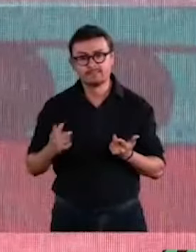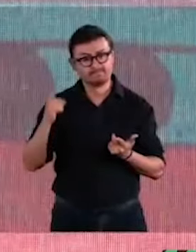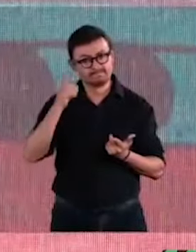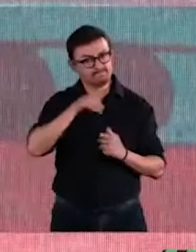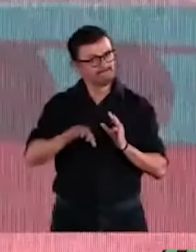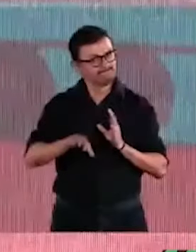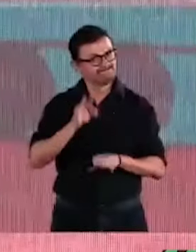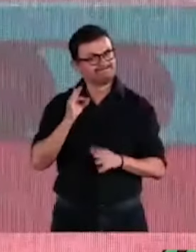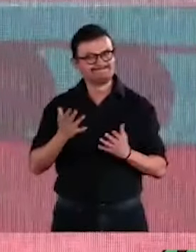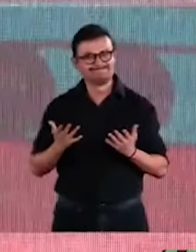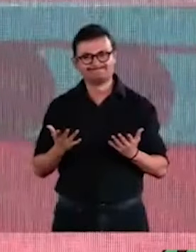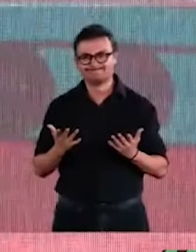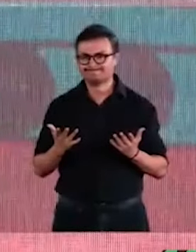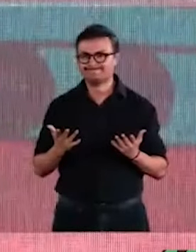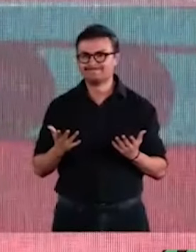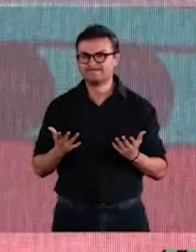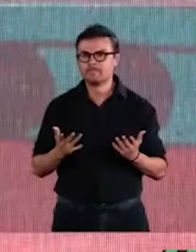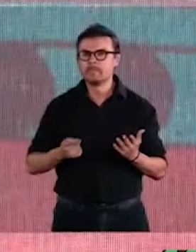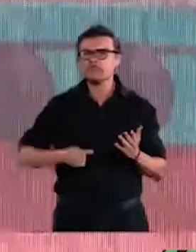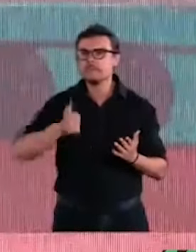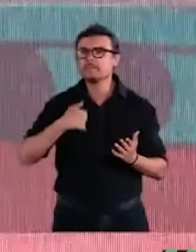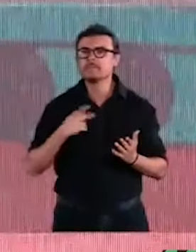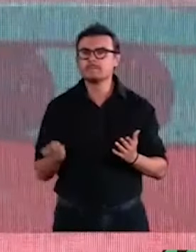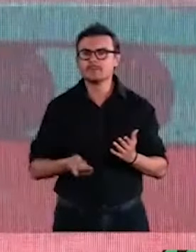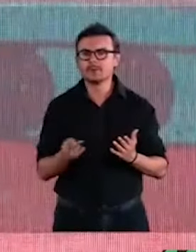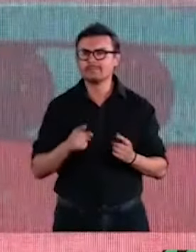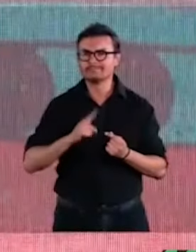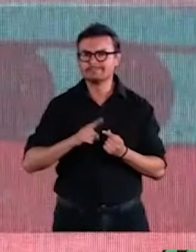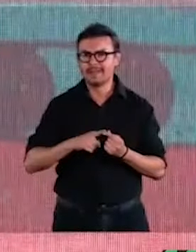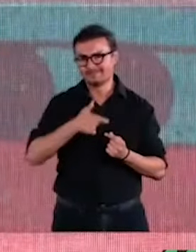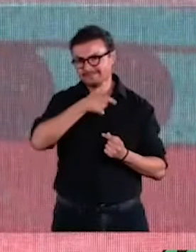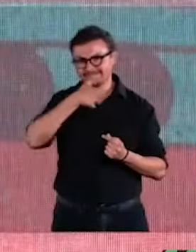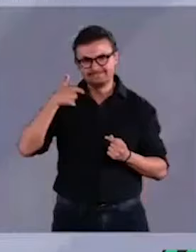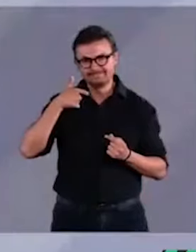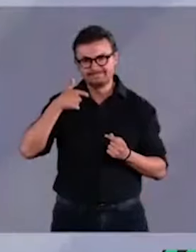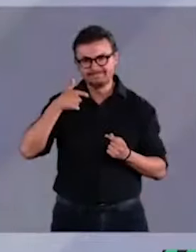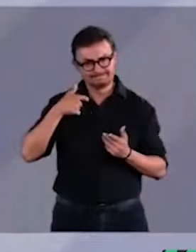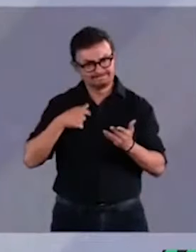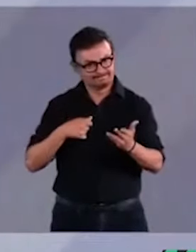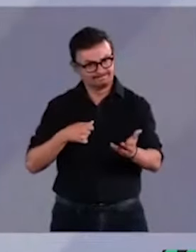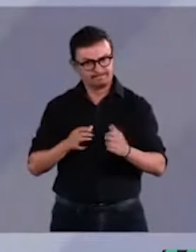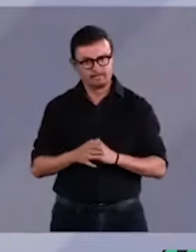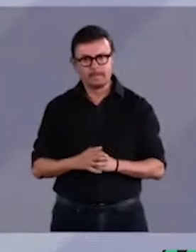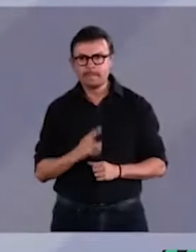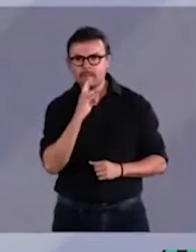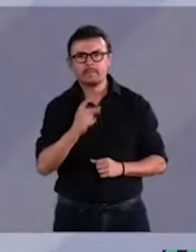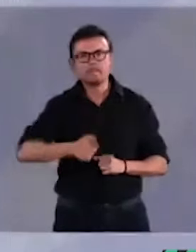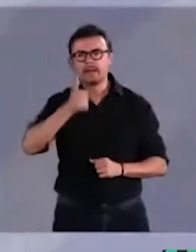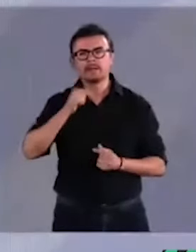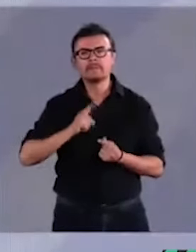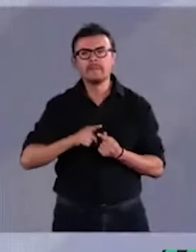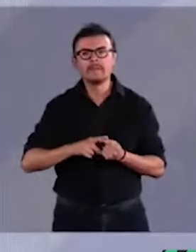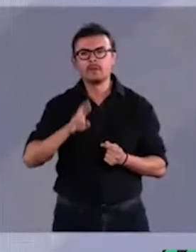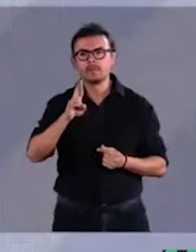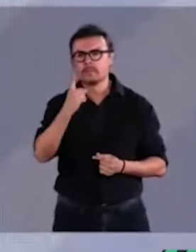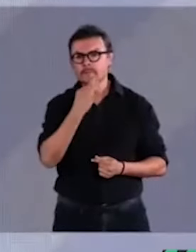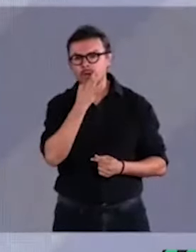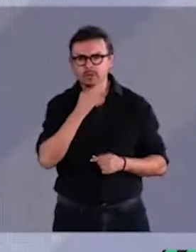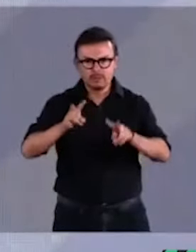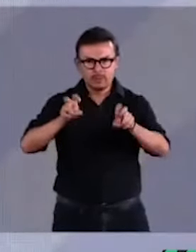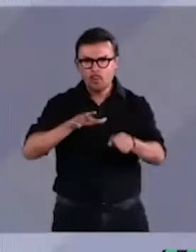imaginar pero este la primera pregunta es la de Jorge maines y la primera en responder sería sochit Gálvez hasta un minuto tema es